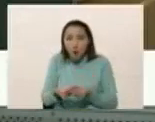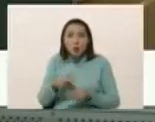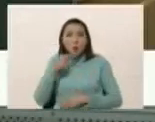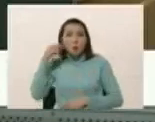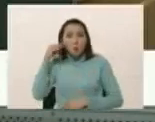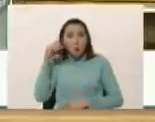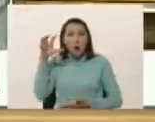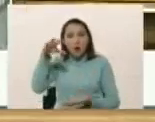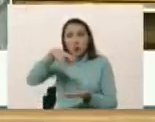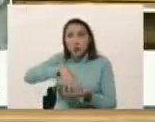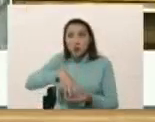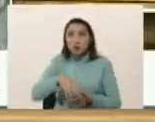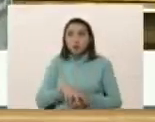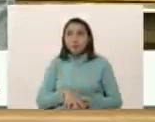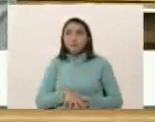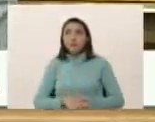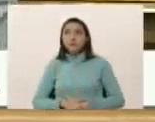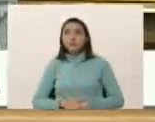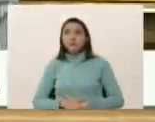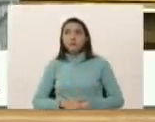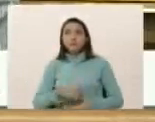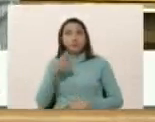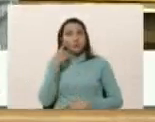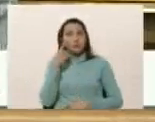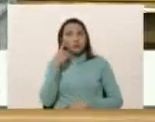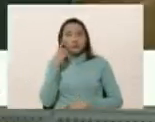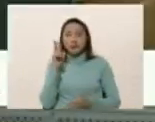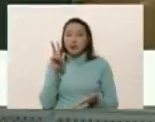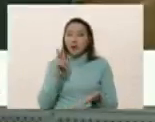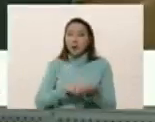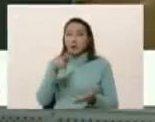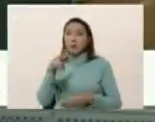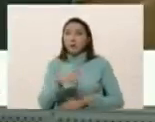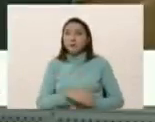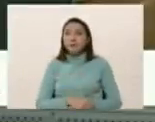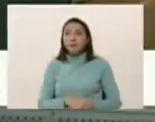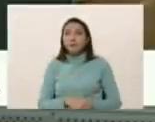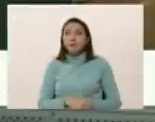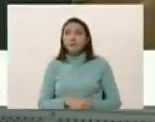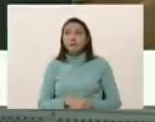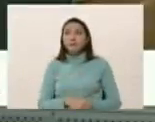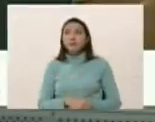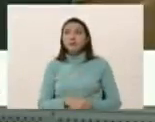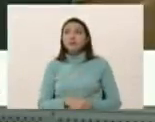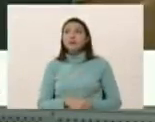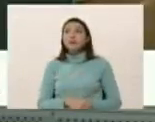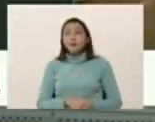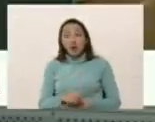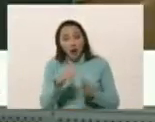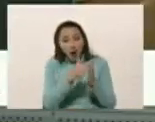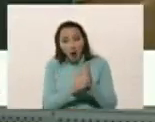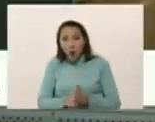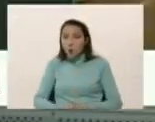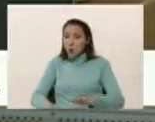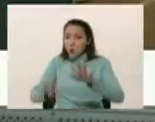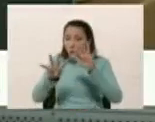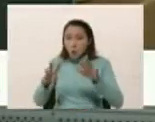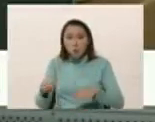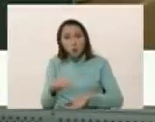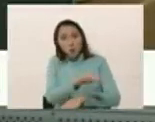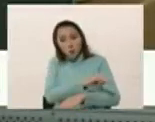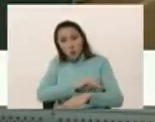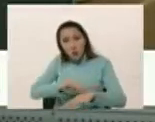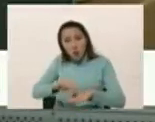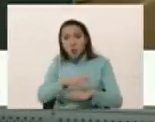en consideración el epígrafe aprobado siguiente artículo 9 el ministerio del poder popular con